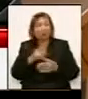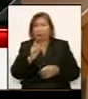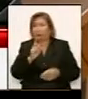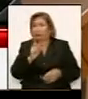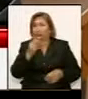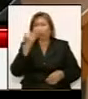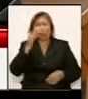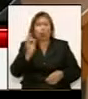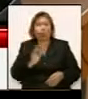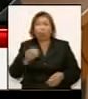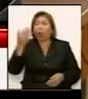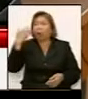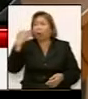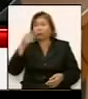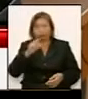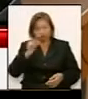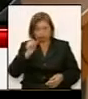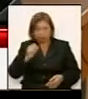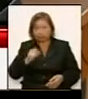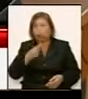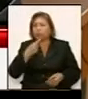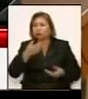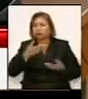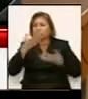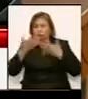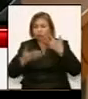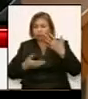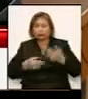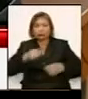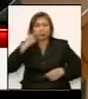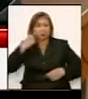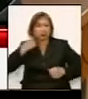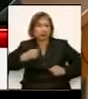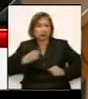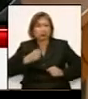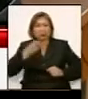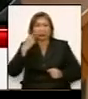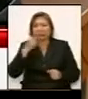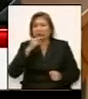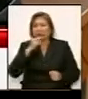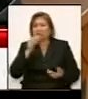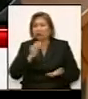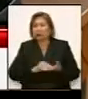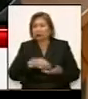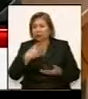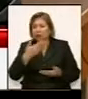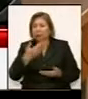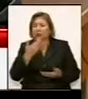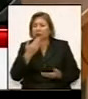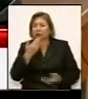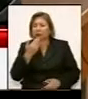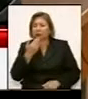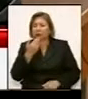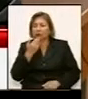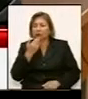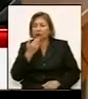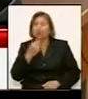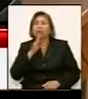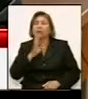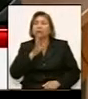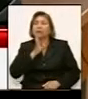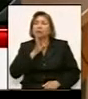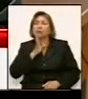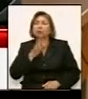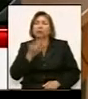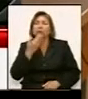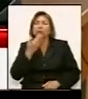nunca se nos ha pasado es una expresión más de machismo del patriarcado es una expresión más de quienes deben de hablar de